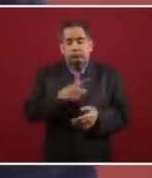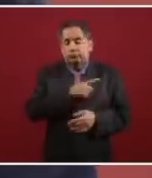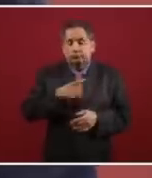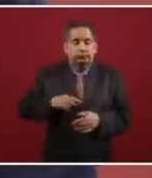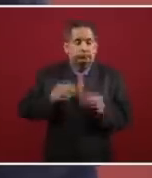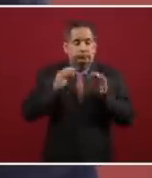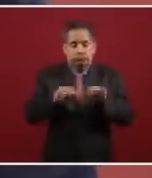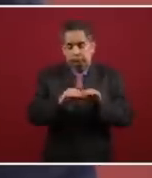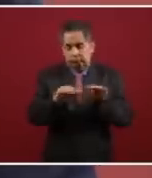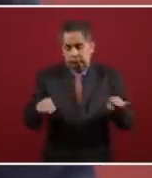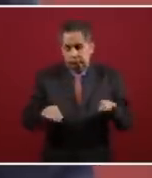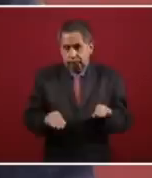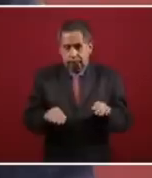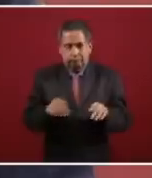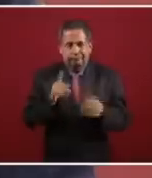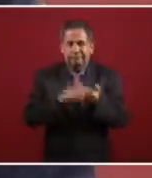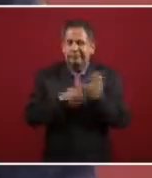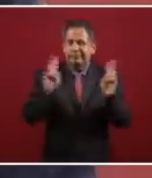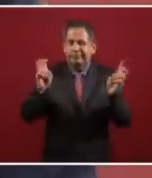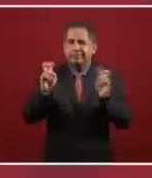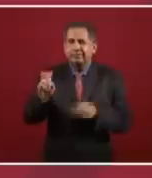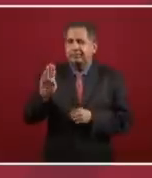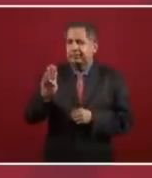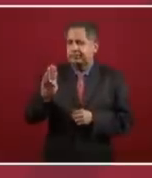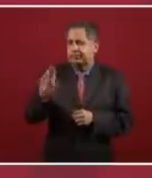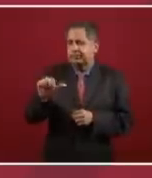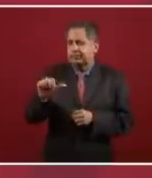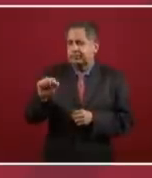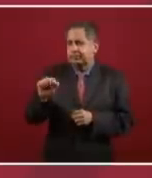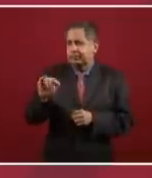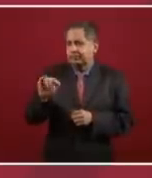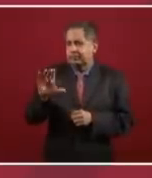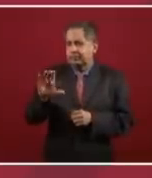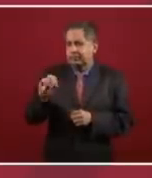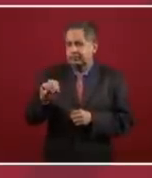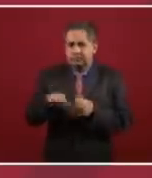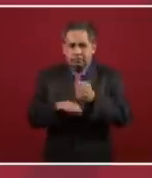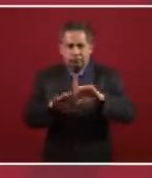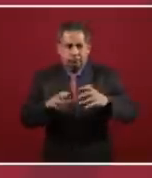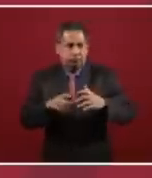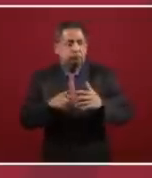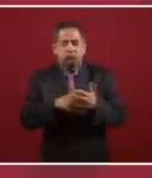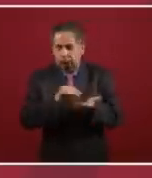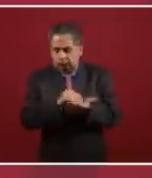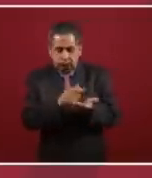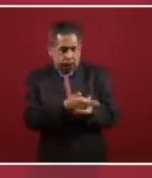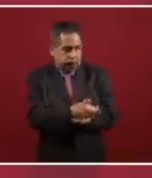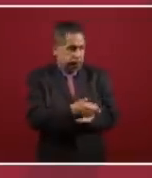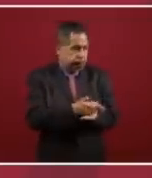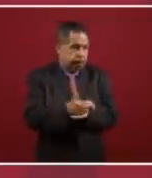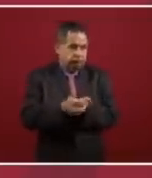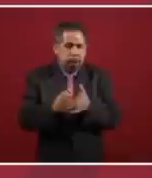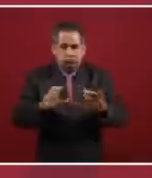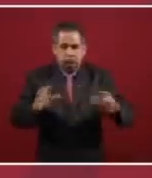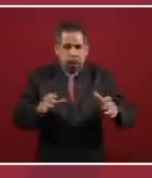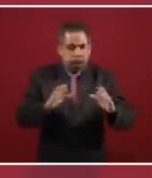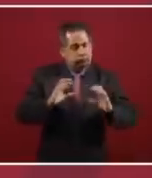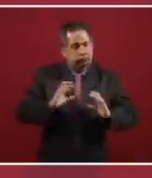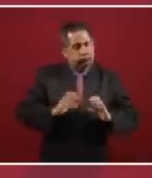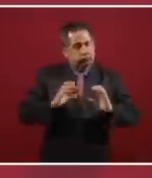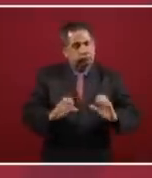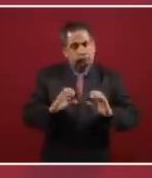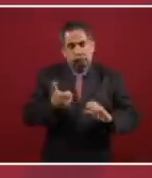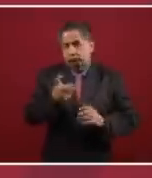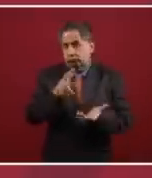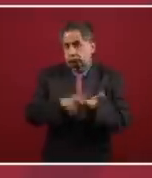de los básicos. Se va a mantener un subsidio y se va a cuidar